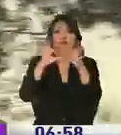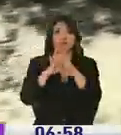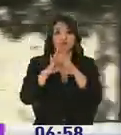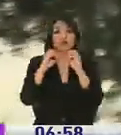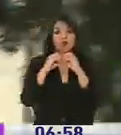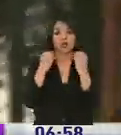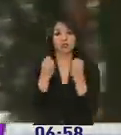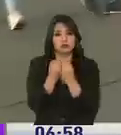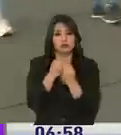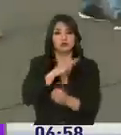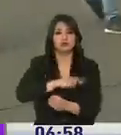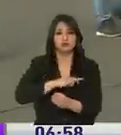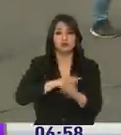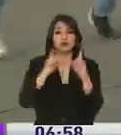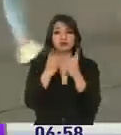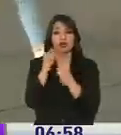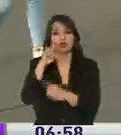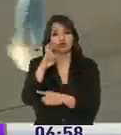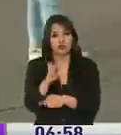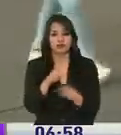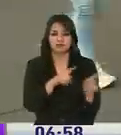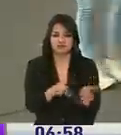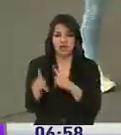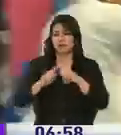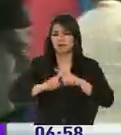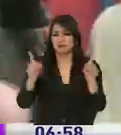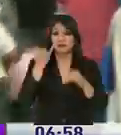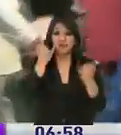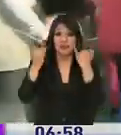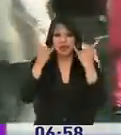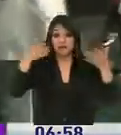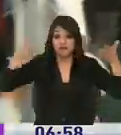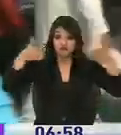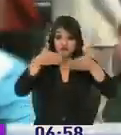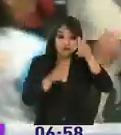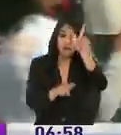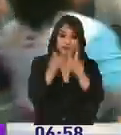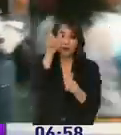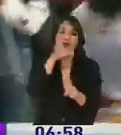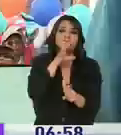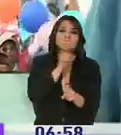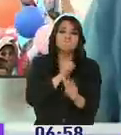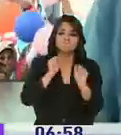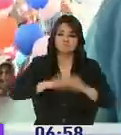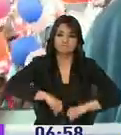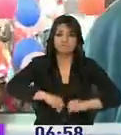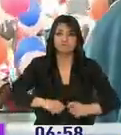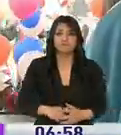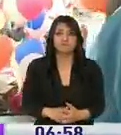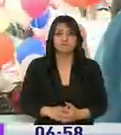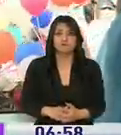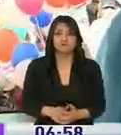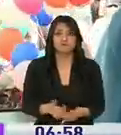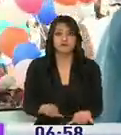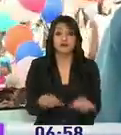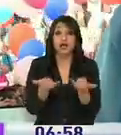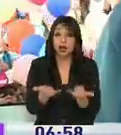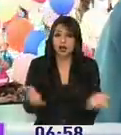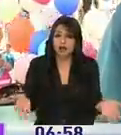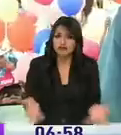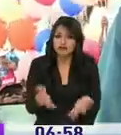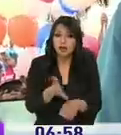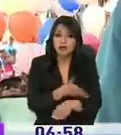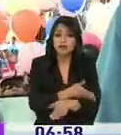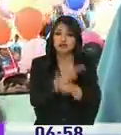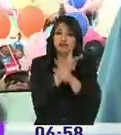Patronato San José, que lleva adelante varias iniciativas enfocadas en las personas de la tercera edad. Cuando estamos previniendo esto, como por medio